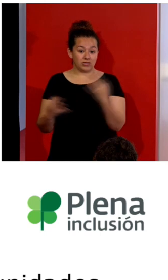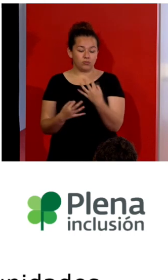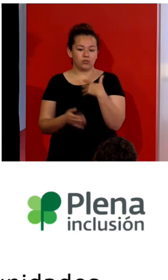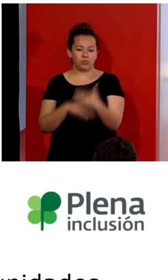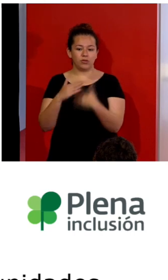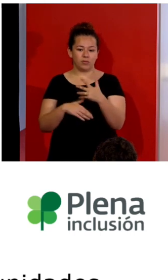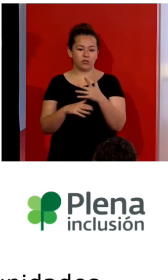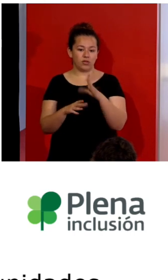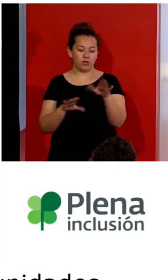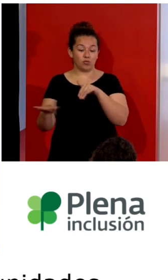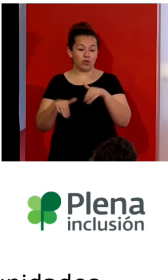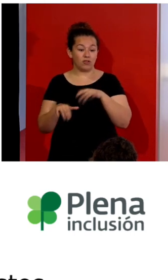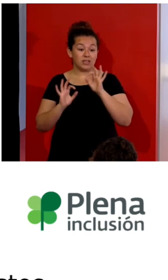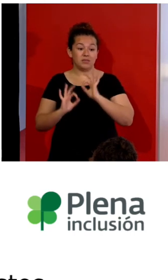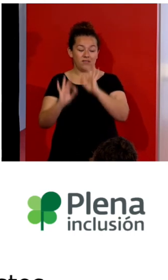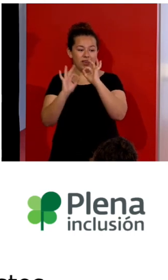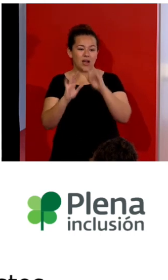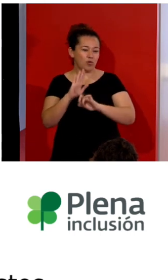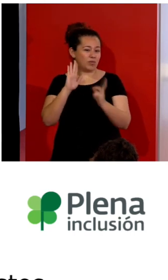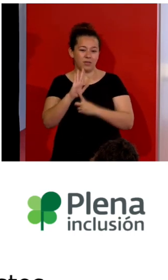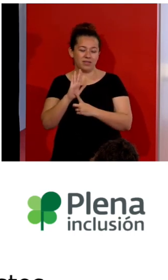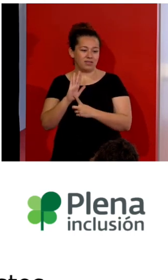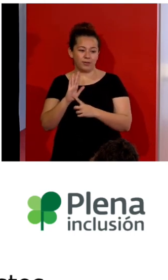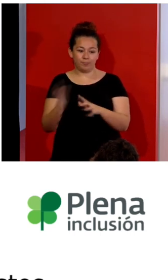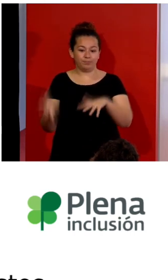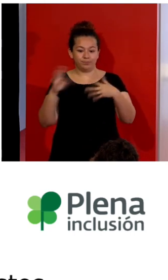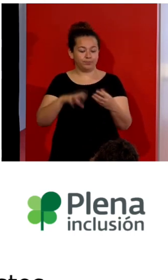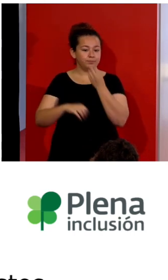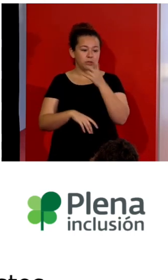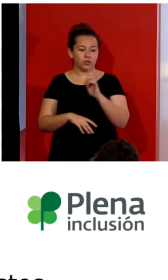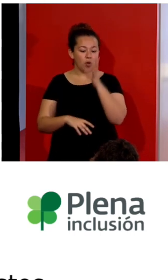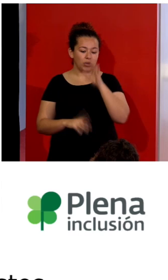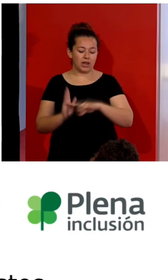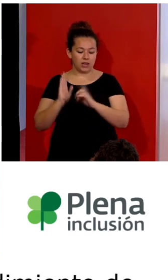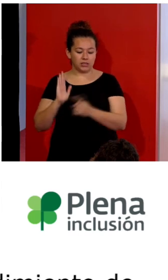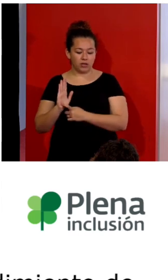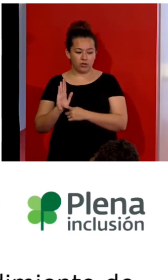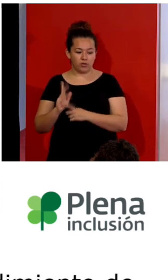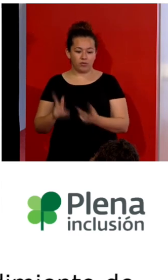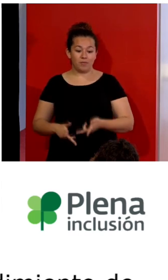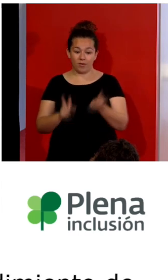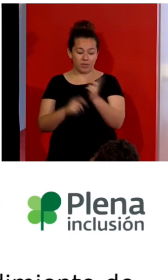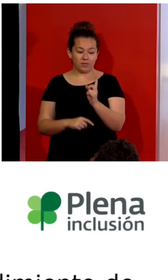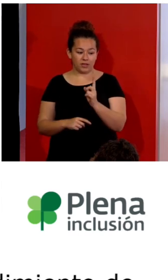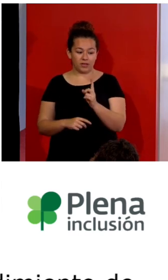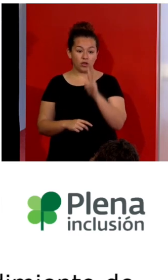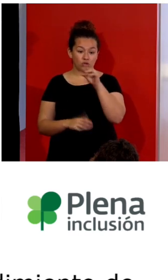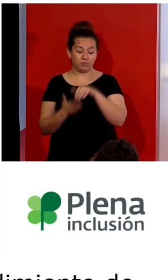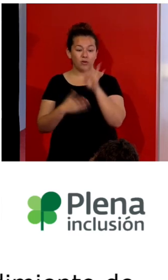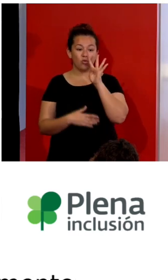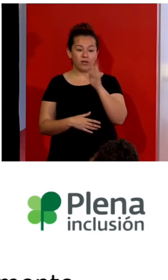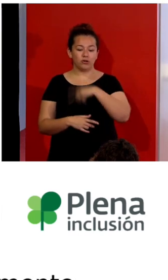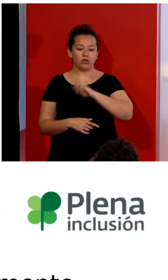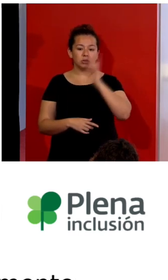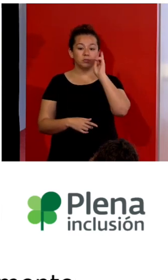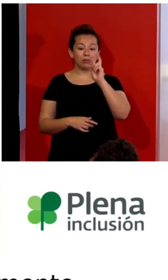de convocatoria específica no está totalmente instaurado, pese a que la legislación lo permite desde 2004. Y nos encontramos